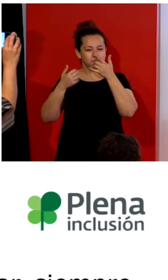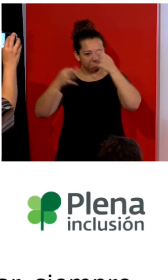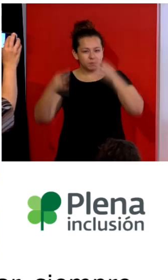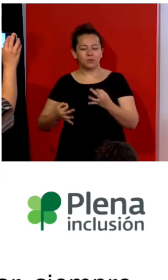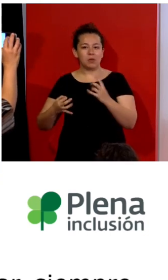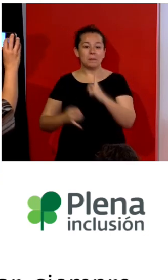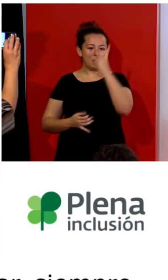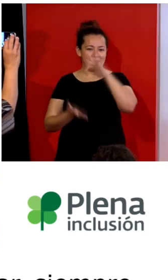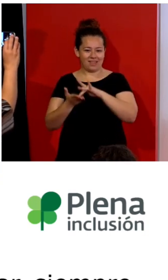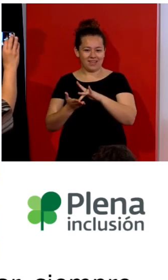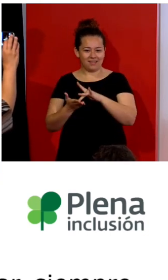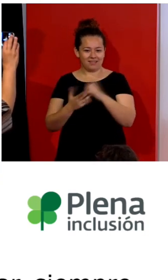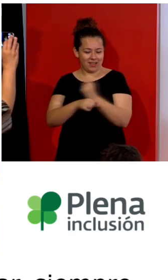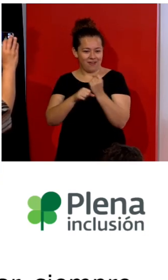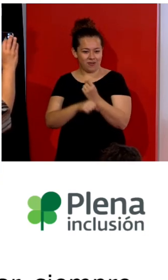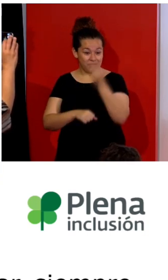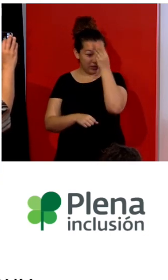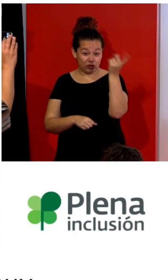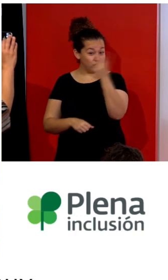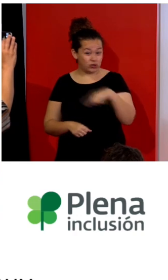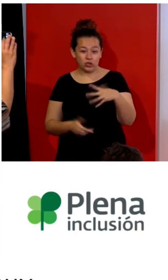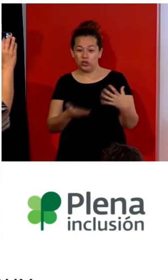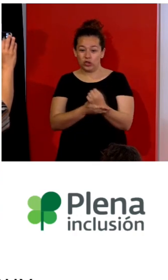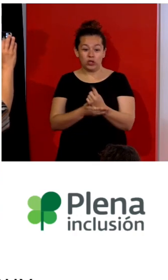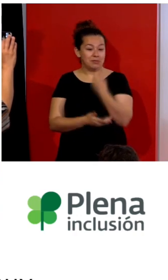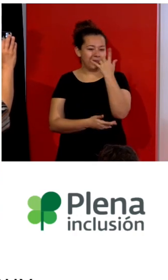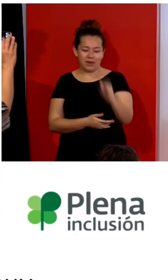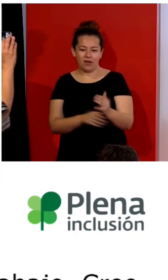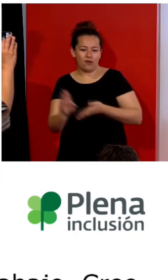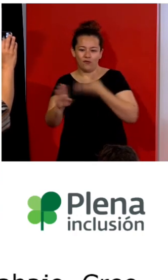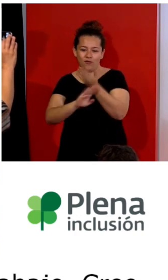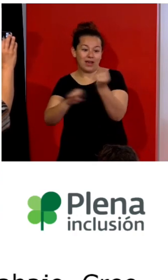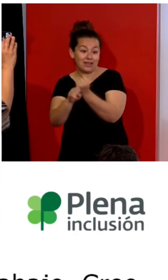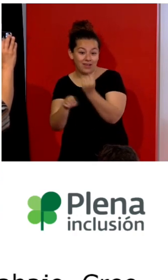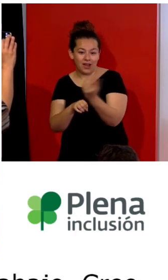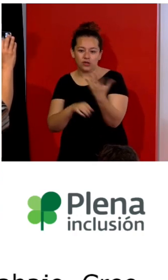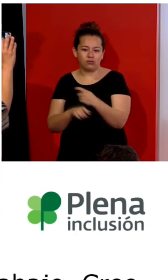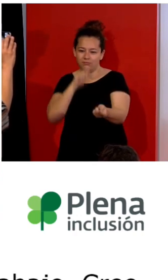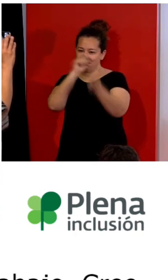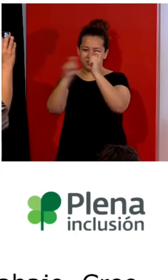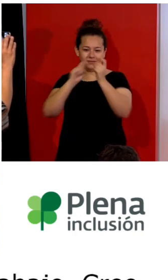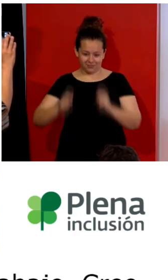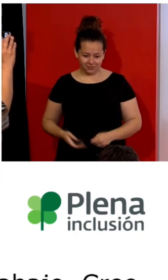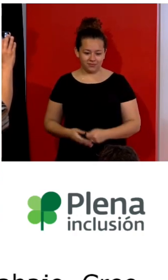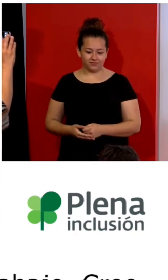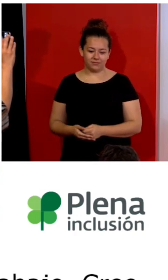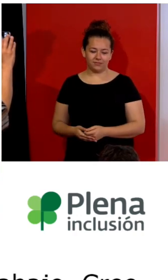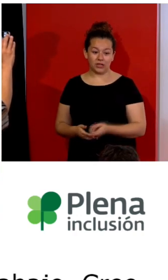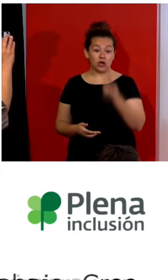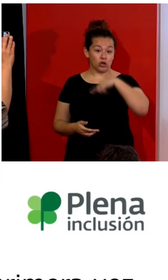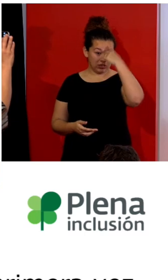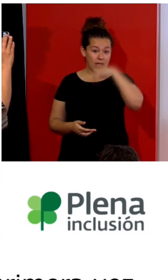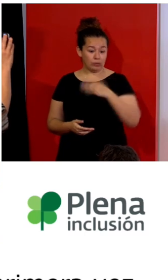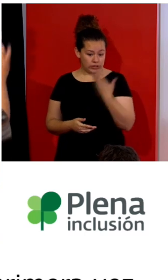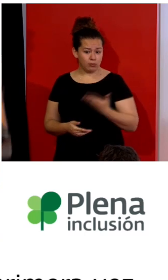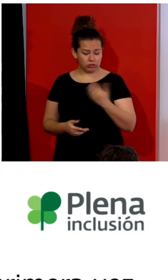Eso yo creo que todos los que hemos tenido la primera vez que fuimos a trabajar, eso lo tenemos marcado. Sabemos lo importante que es el